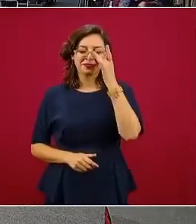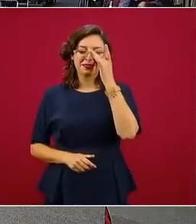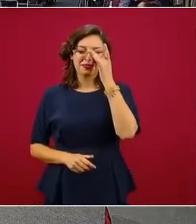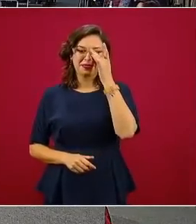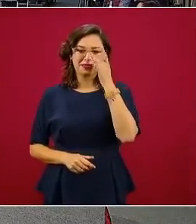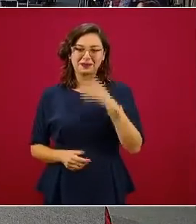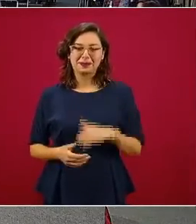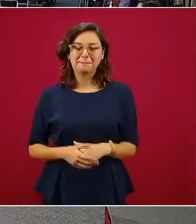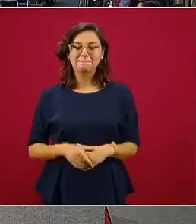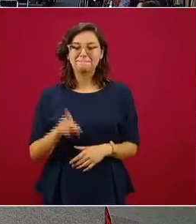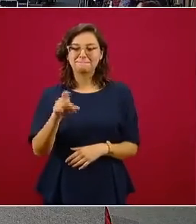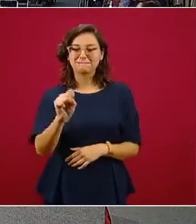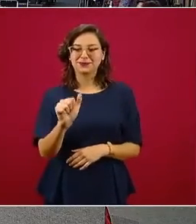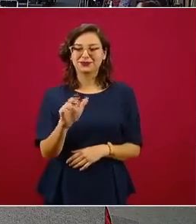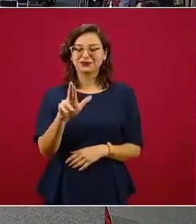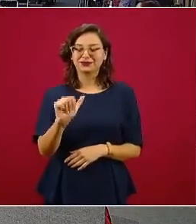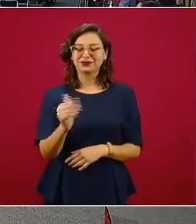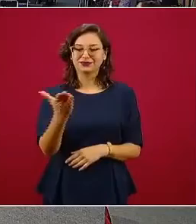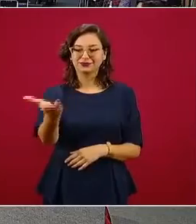A Sara quedamos.